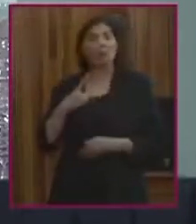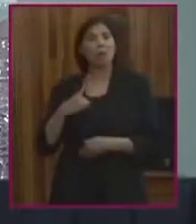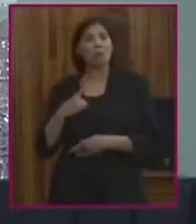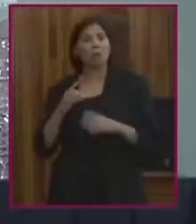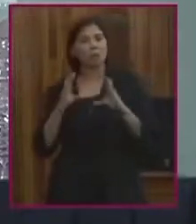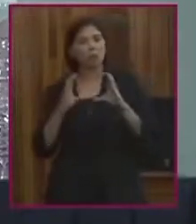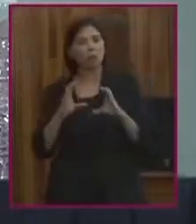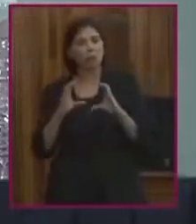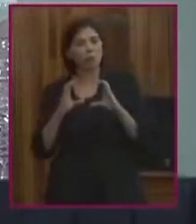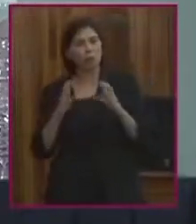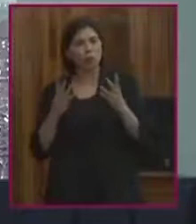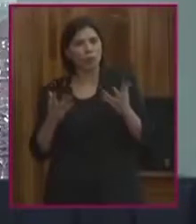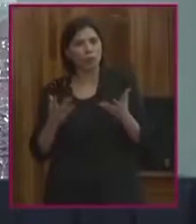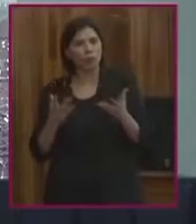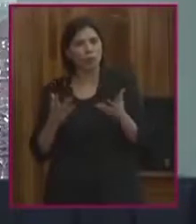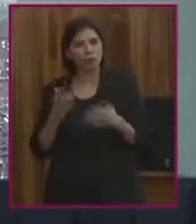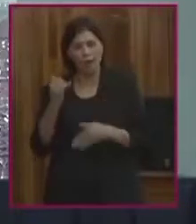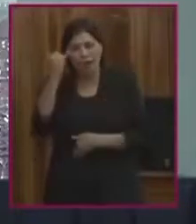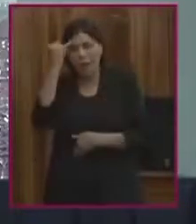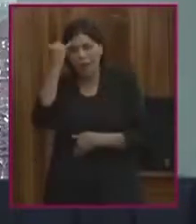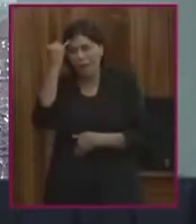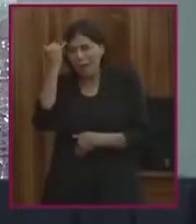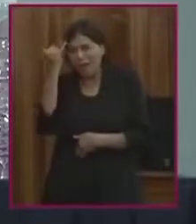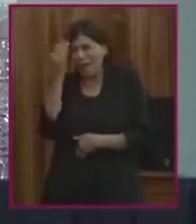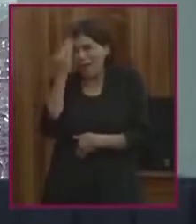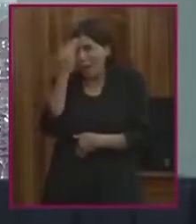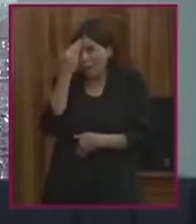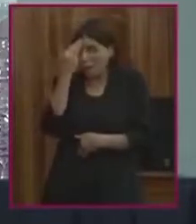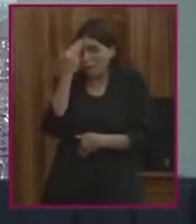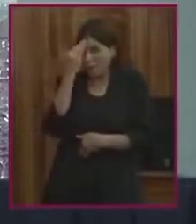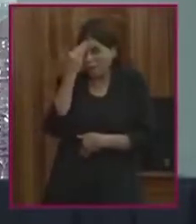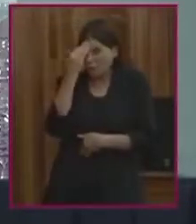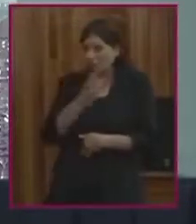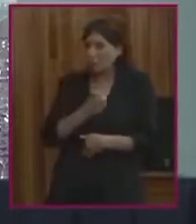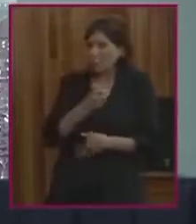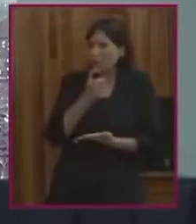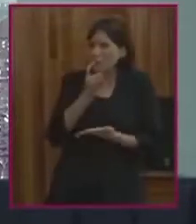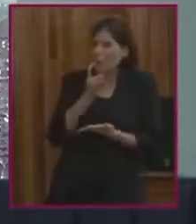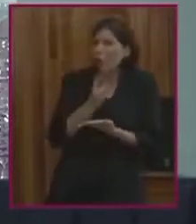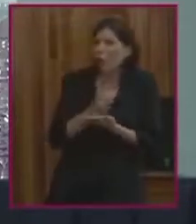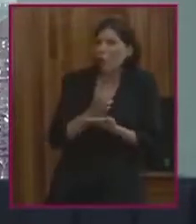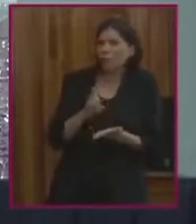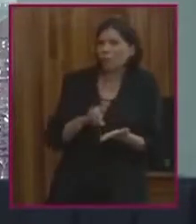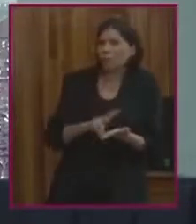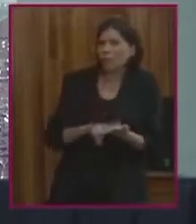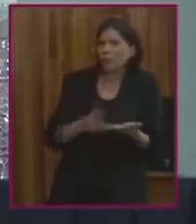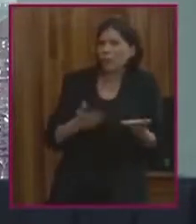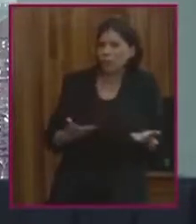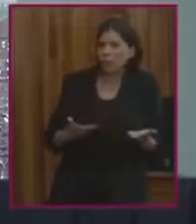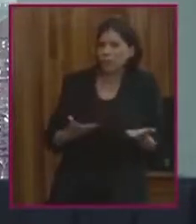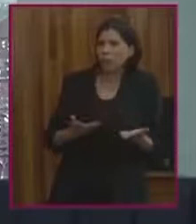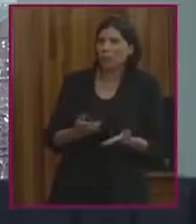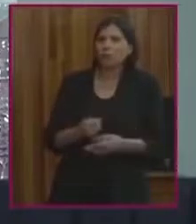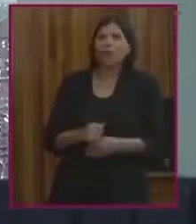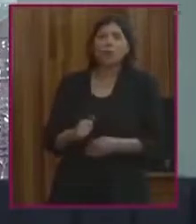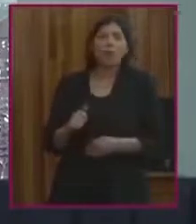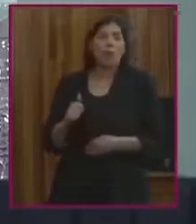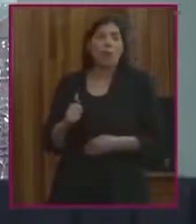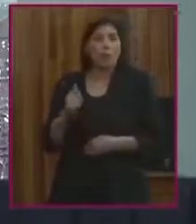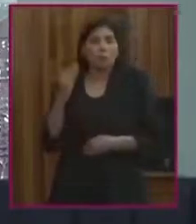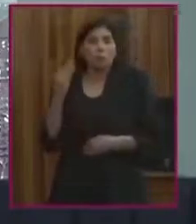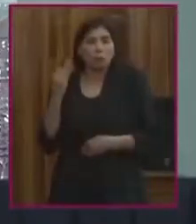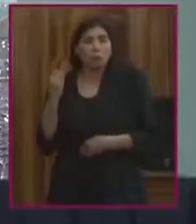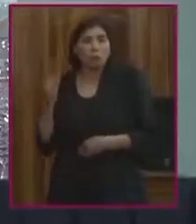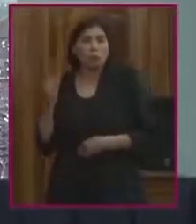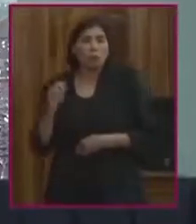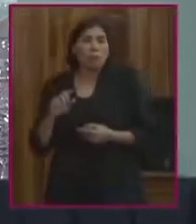no se introduzca de nuevo una idea de conocimiento útil como lo único que vale, porque entonces no hay posibilidad de lo extemporáneo, de lo anacrónico,